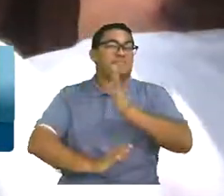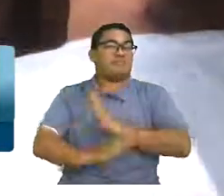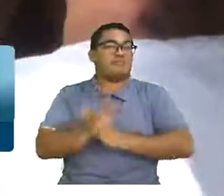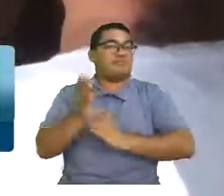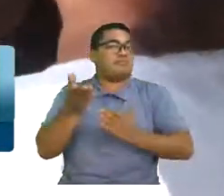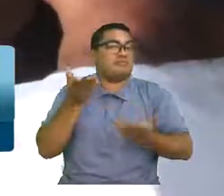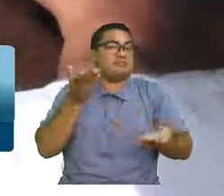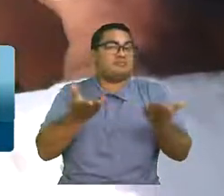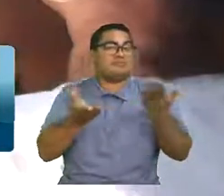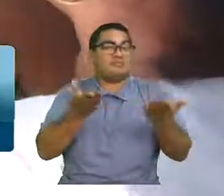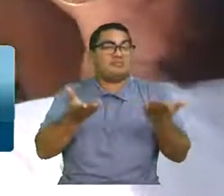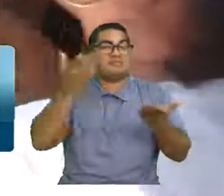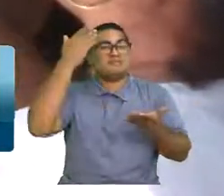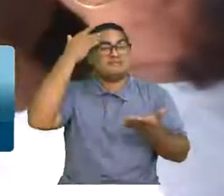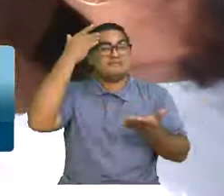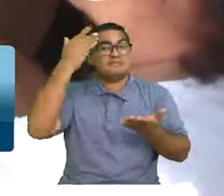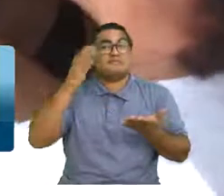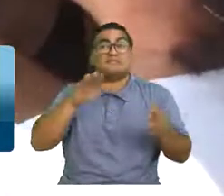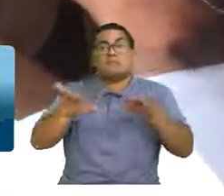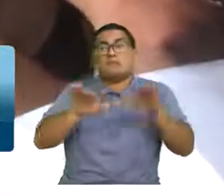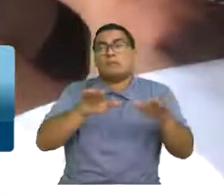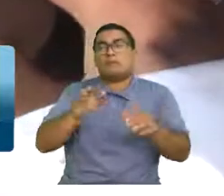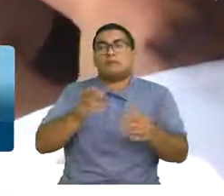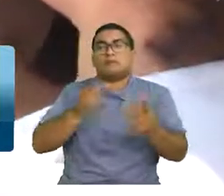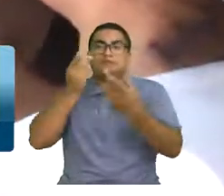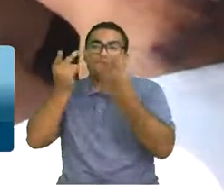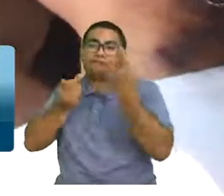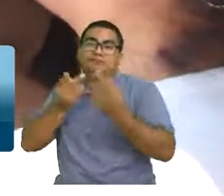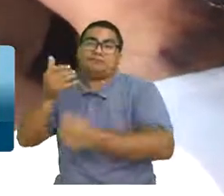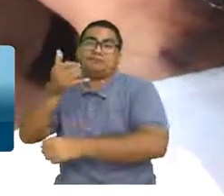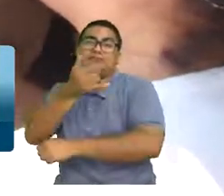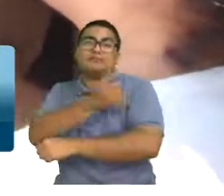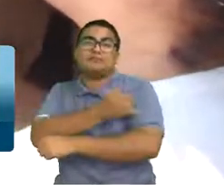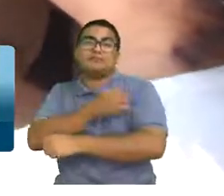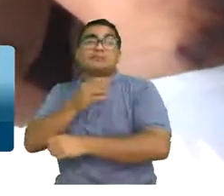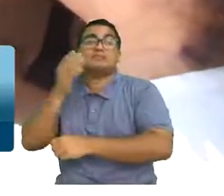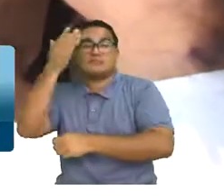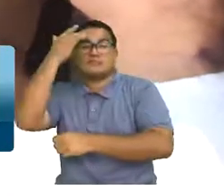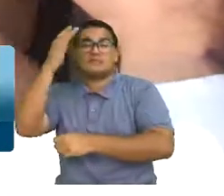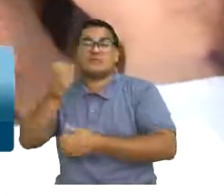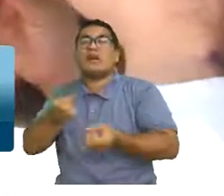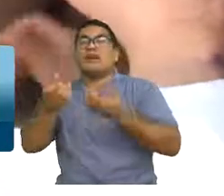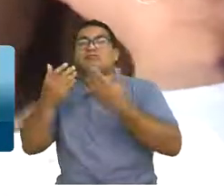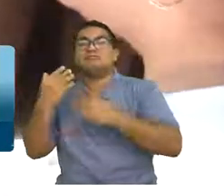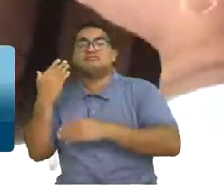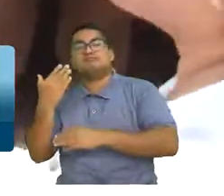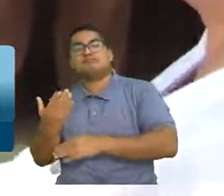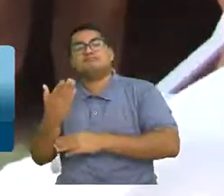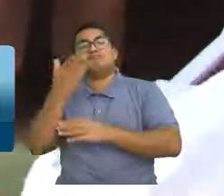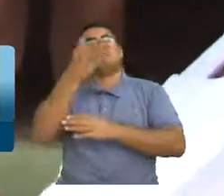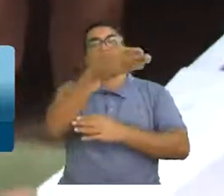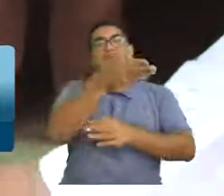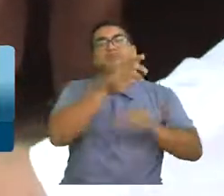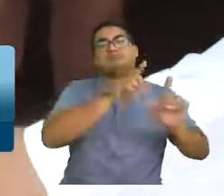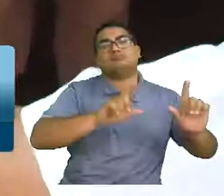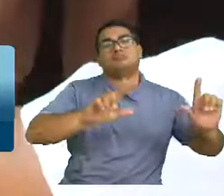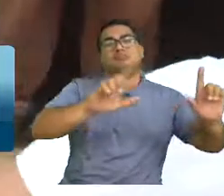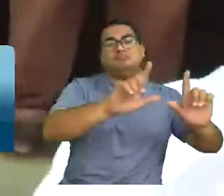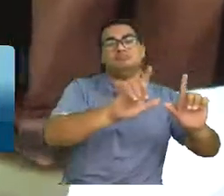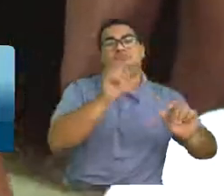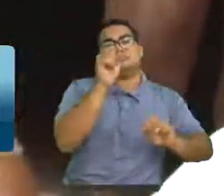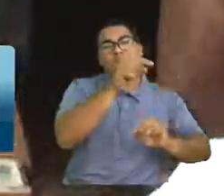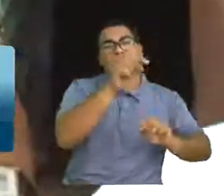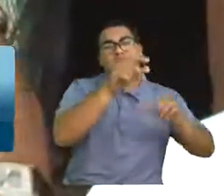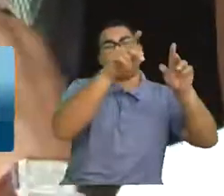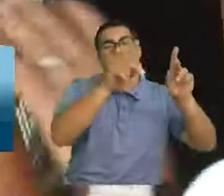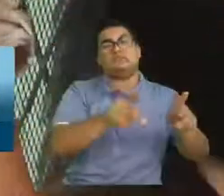discapacidad, y sabe que este no puede ir al centro de salud. Entonces a ustedes les informan, en tal cuadra, en tal barrio, hay tal una